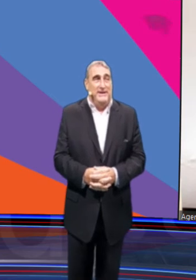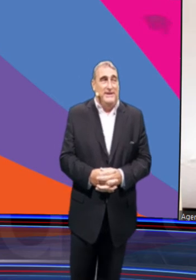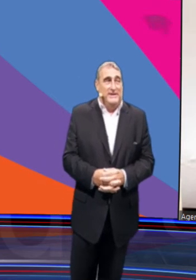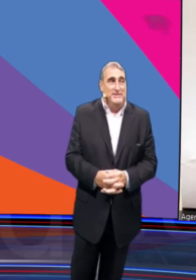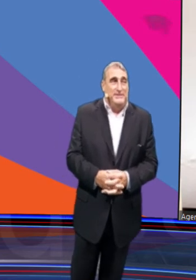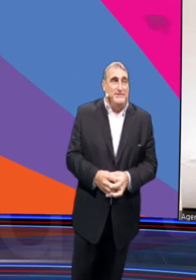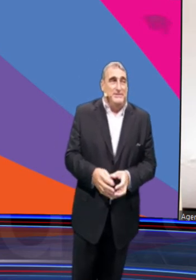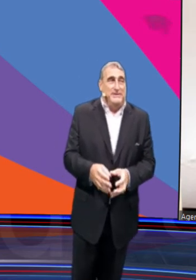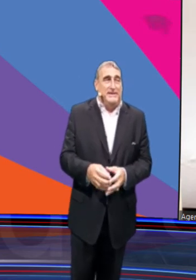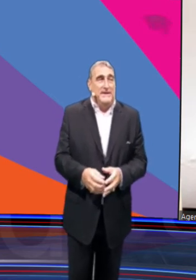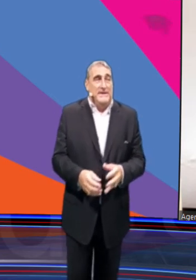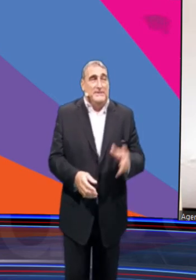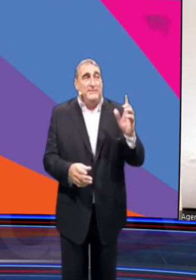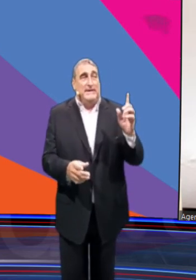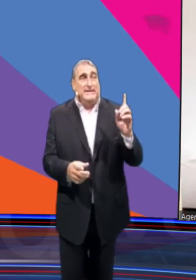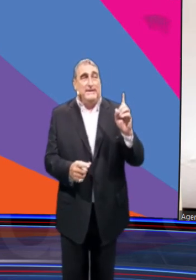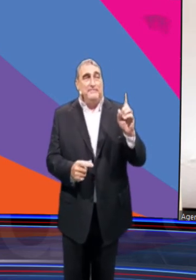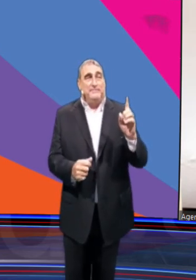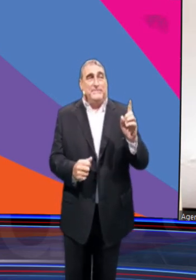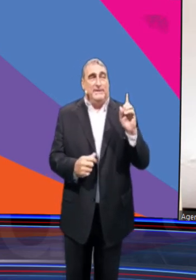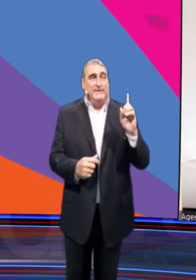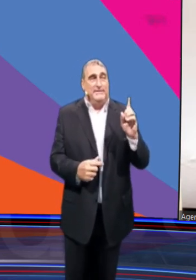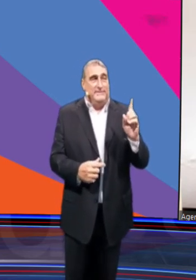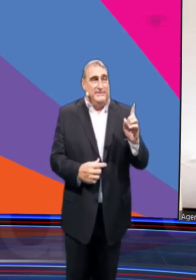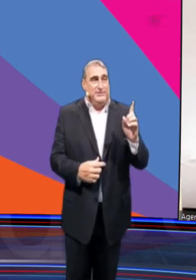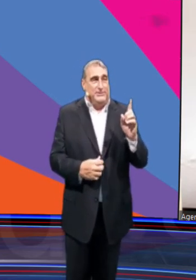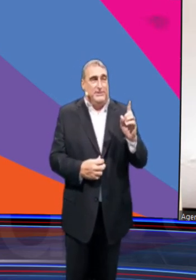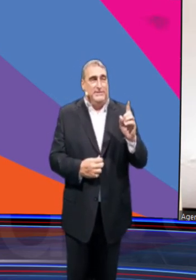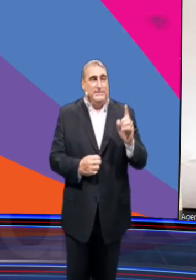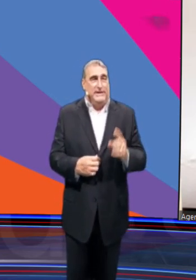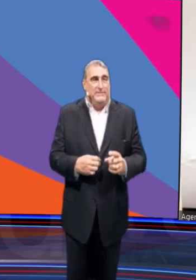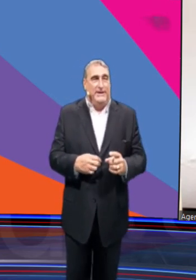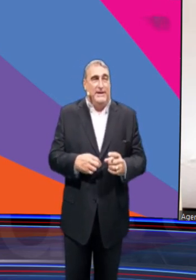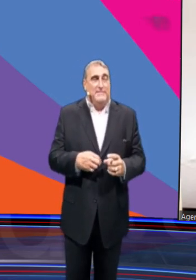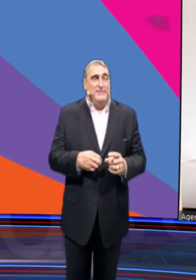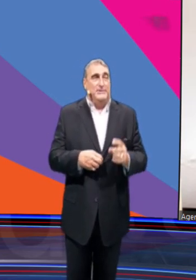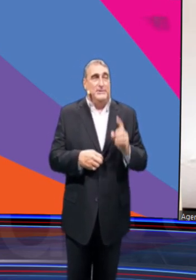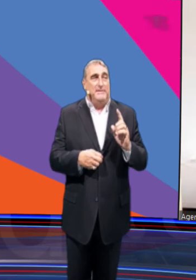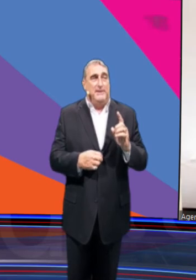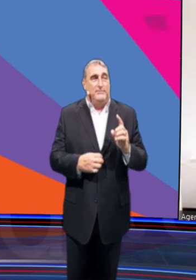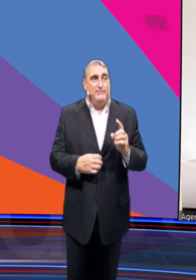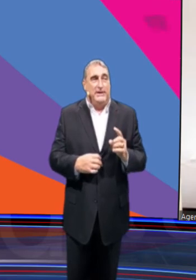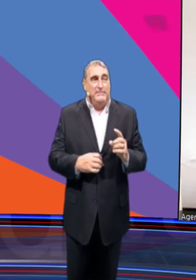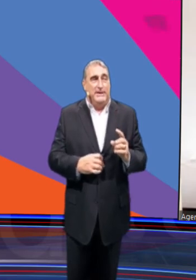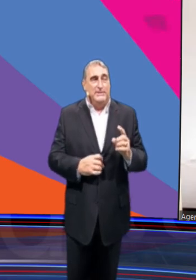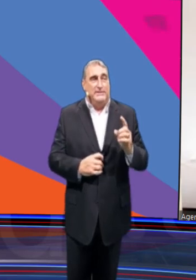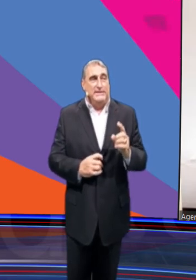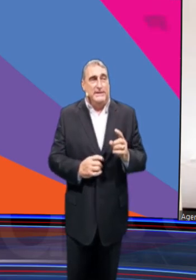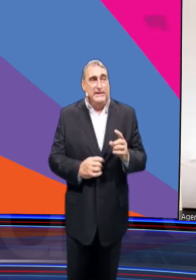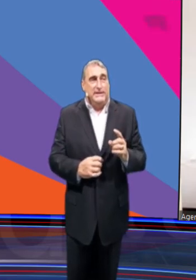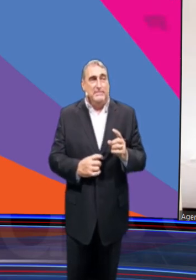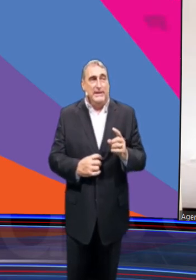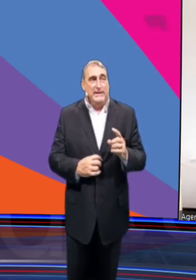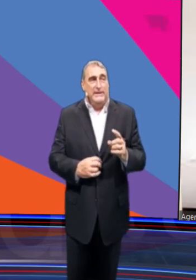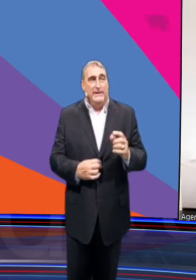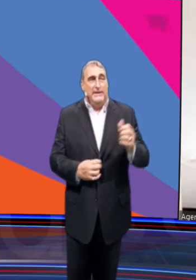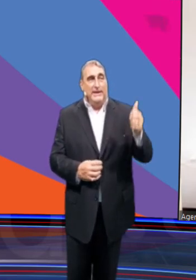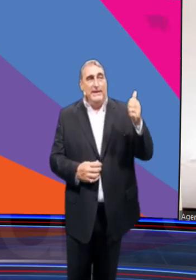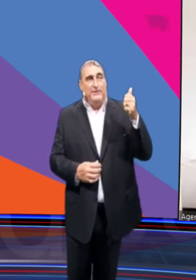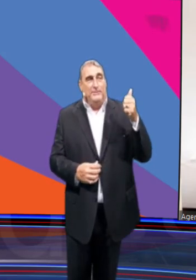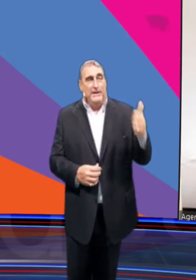Bueno, Ahora entiende yo voy por a qué hacer, hacemos Santa Fe. yo soy, sí, pues yo soy más malo que usted, mire, yo voy a decir quién tiene Por plata.